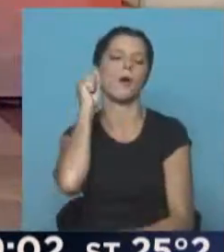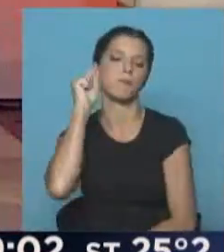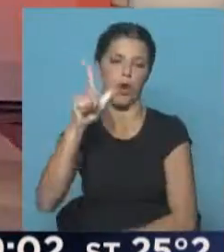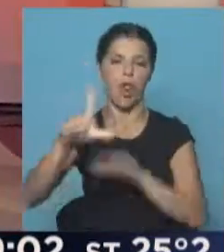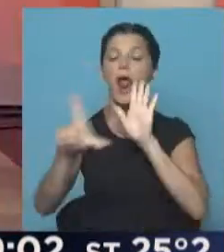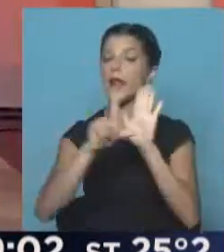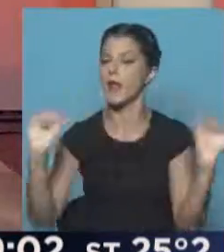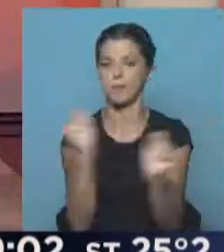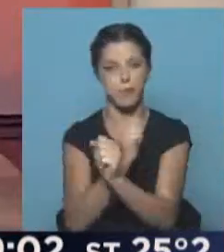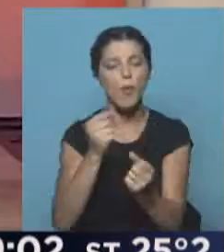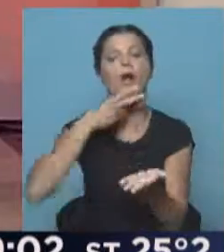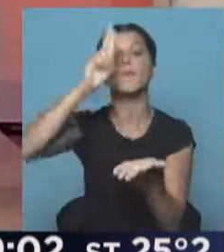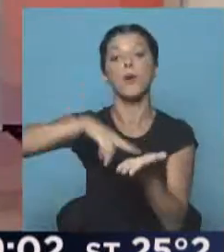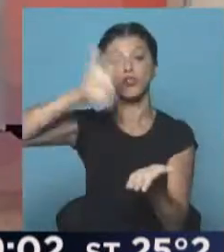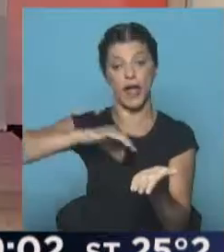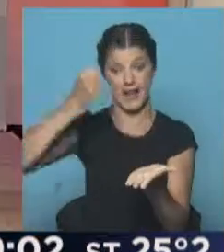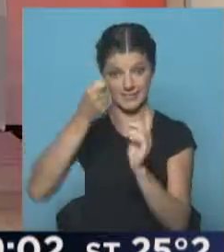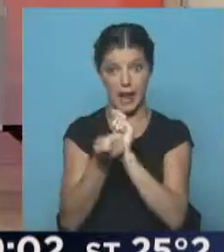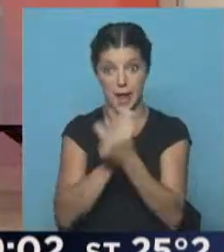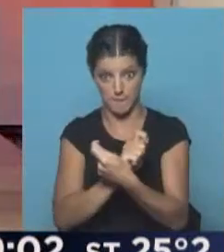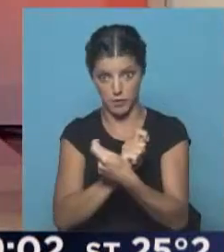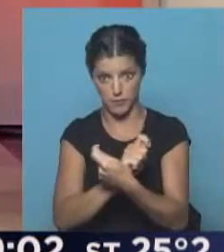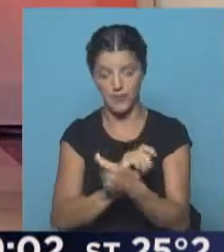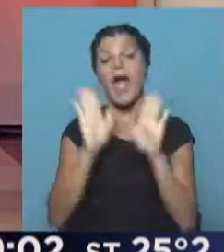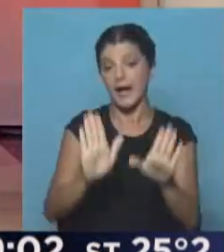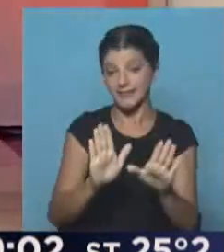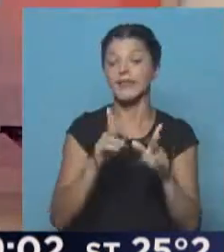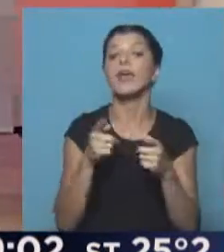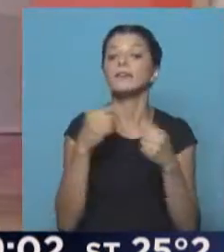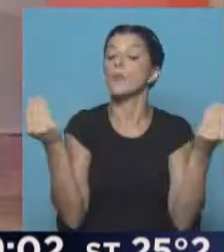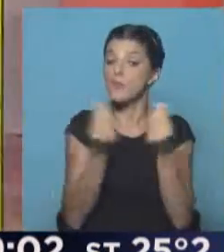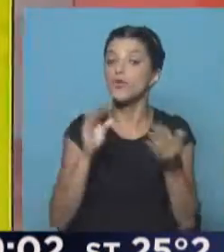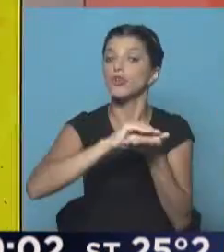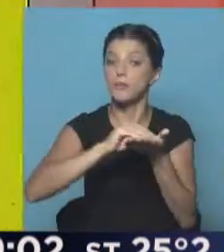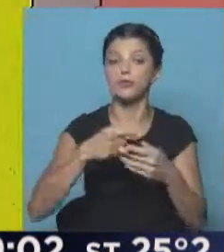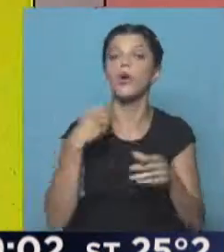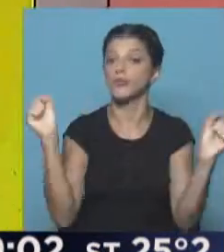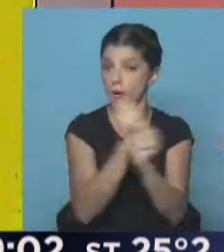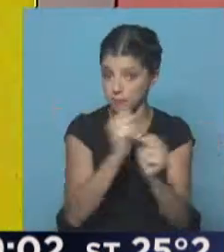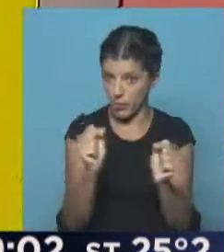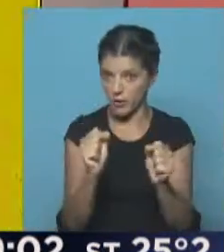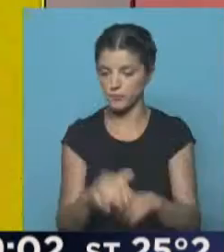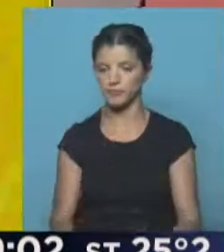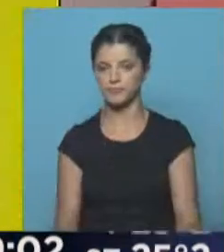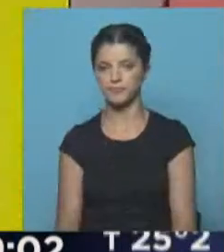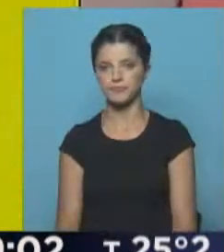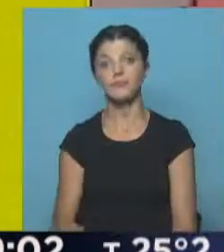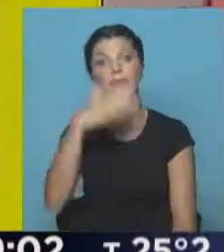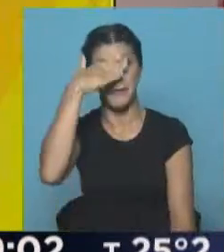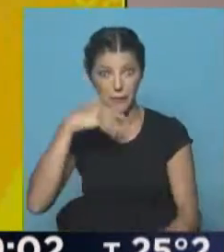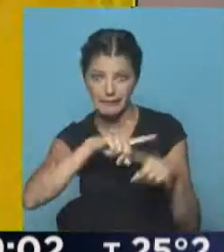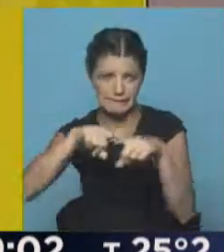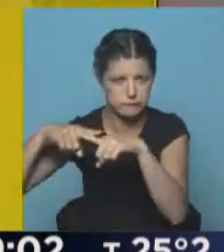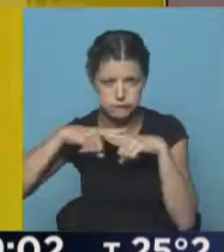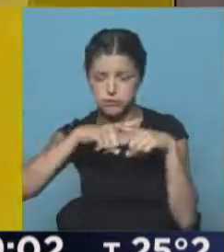ley la reforma del impuesto a las ganancias porque la aprobó con amplia mayoría la Cámara de Diputados. Sí, después de mucho tironeo, pero en un